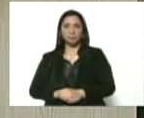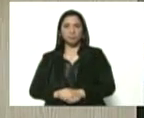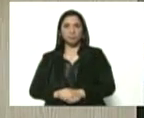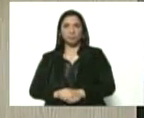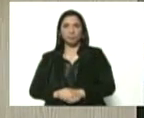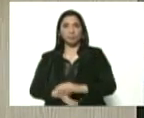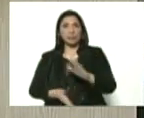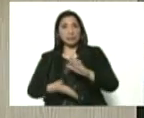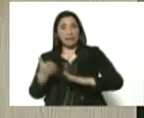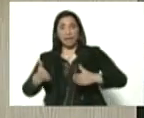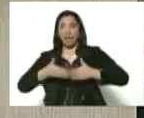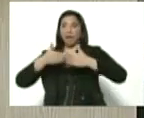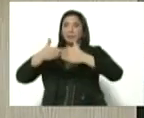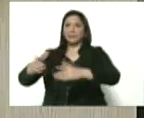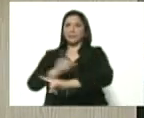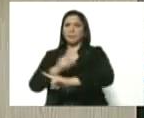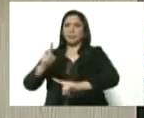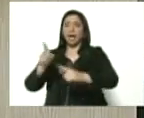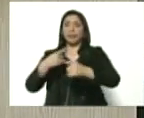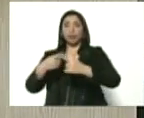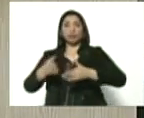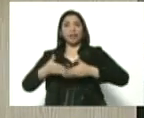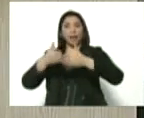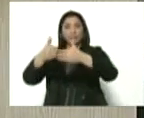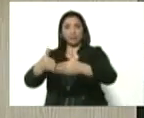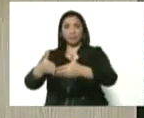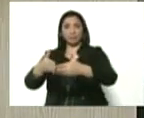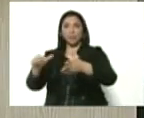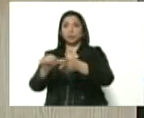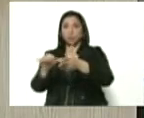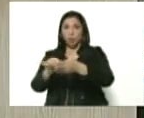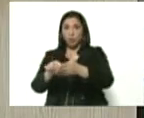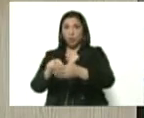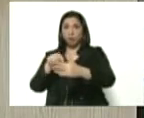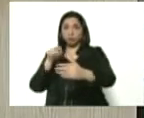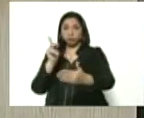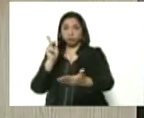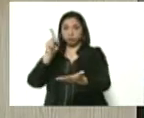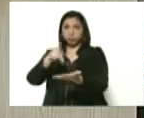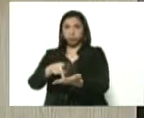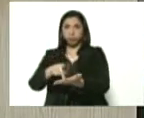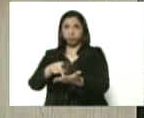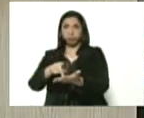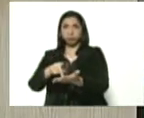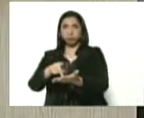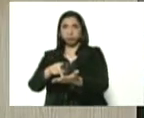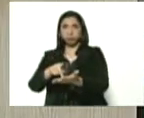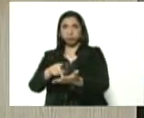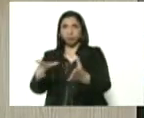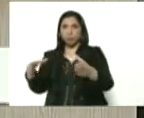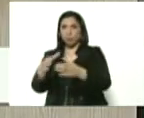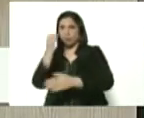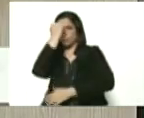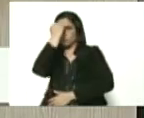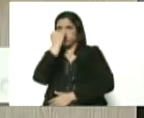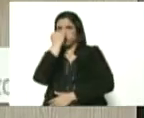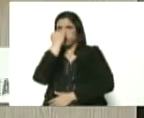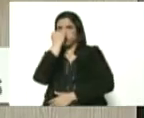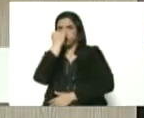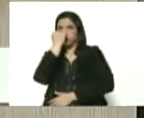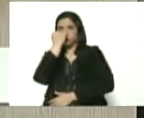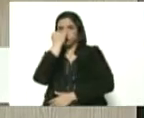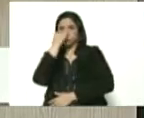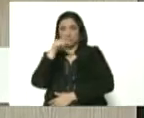Sale la lancha rápida y la lancha donde venía el grueso de los terroristas, de los mercenarios, en